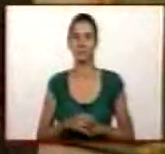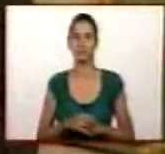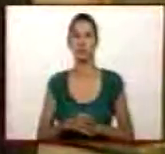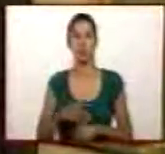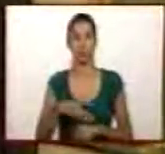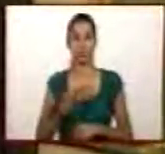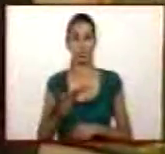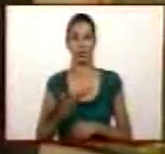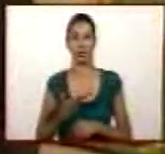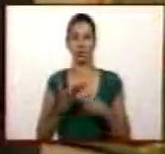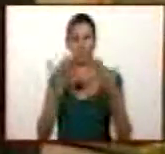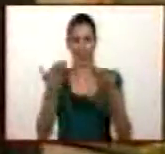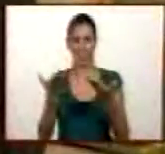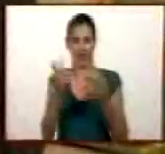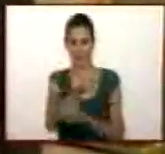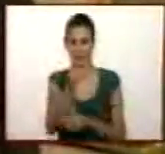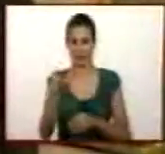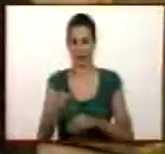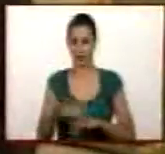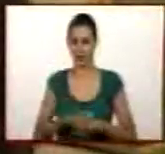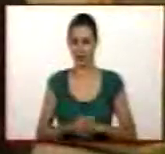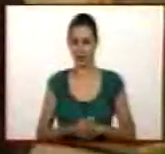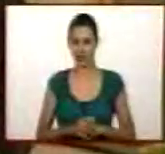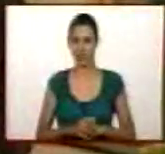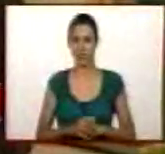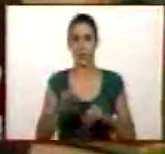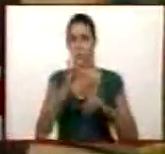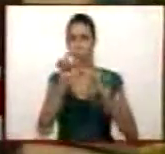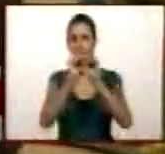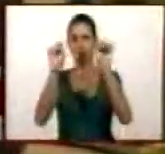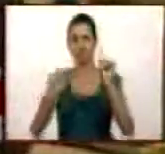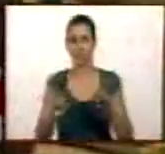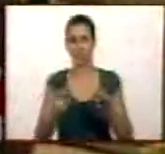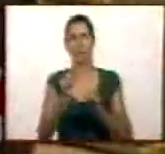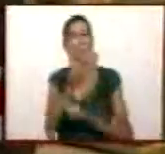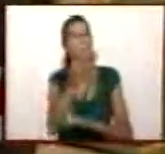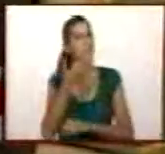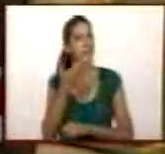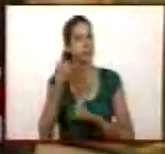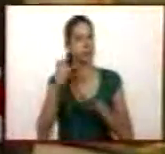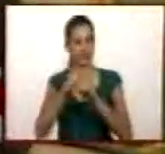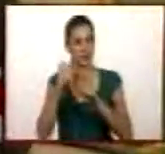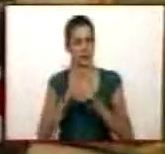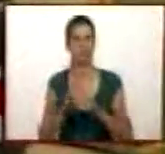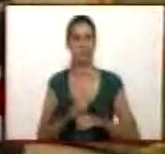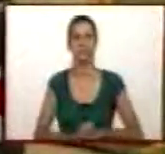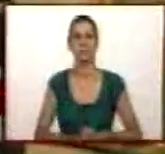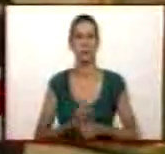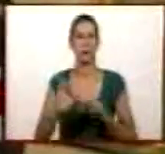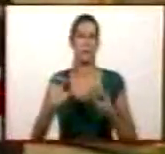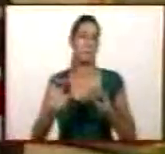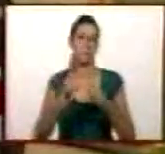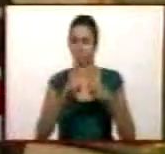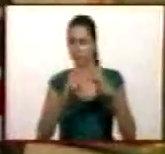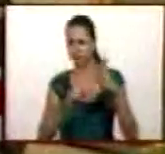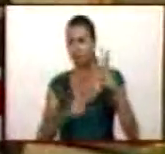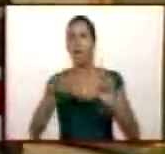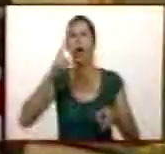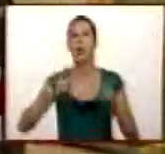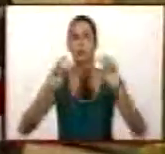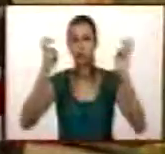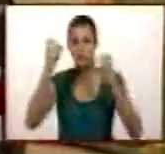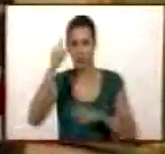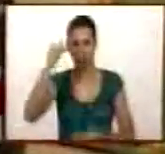poder darle a estos trabajadores y trabajadoras un sistema digno de trabajo. Estos son, bueno, los principales temas que se trataron hoy